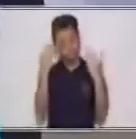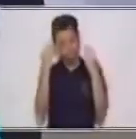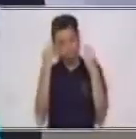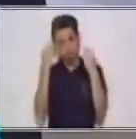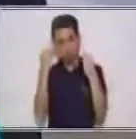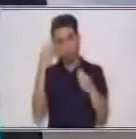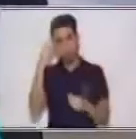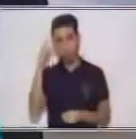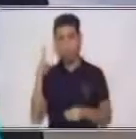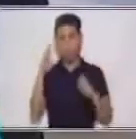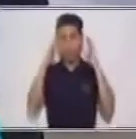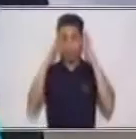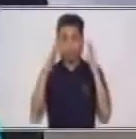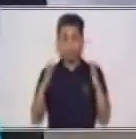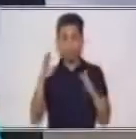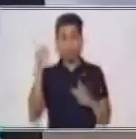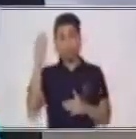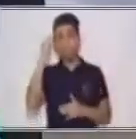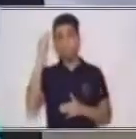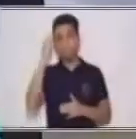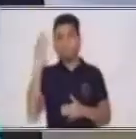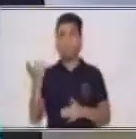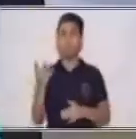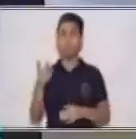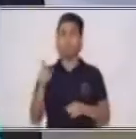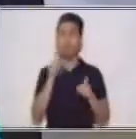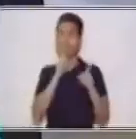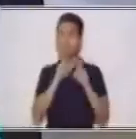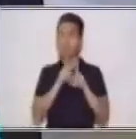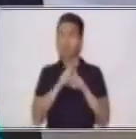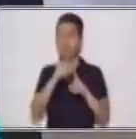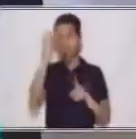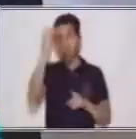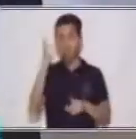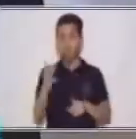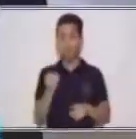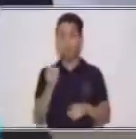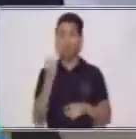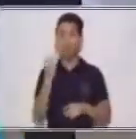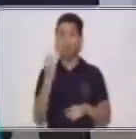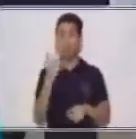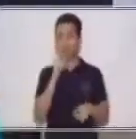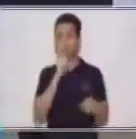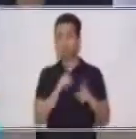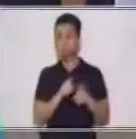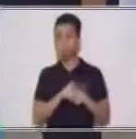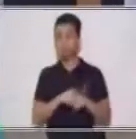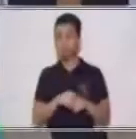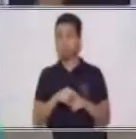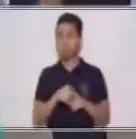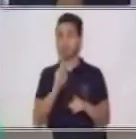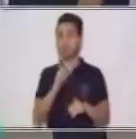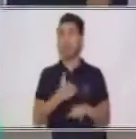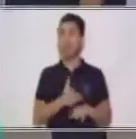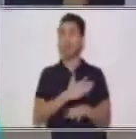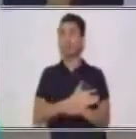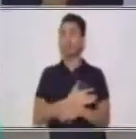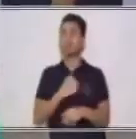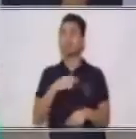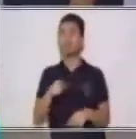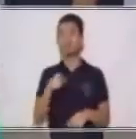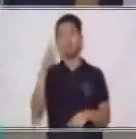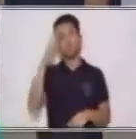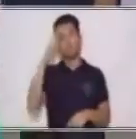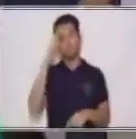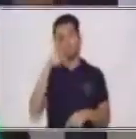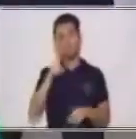destrezas como la atención, la memoria, alguna habilidad que ustedes puedan desarrollar también. Pero antes de empezar, les